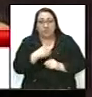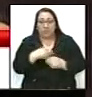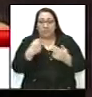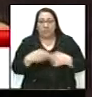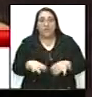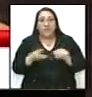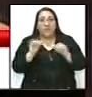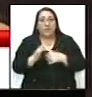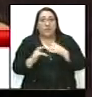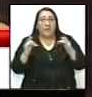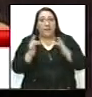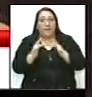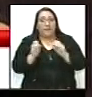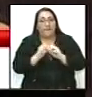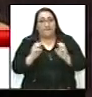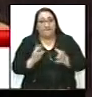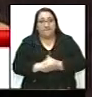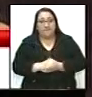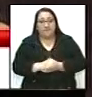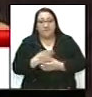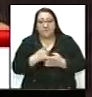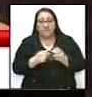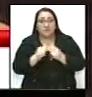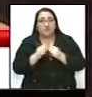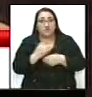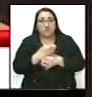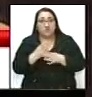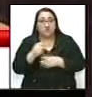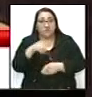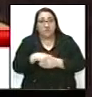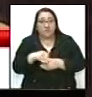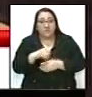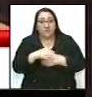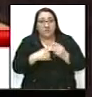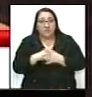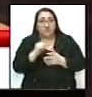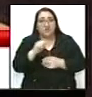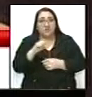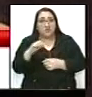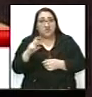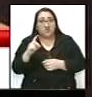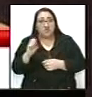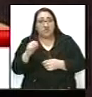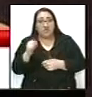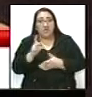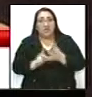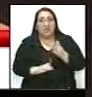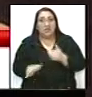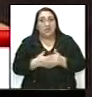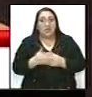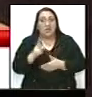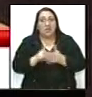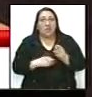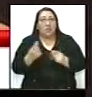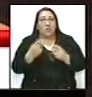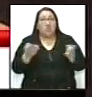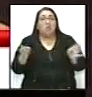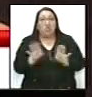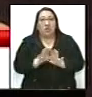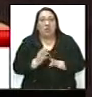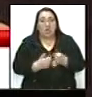quedado perfectamente claro que con este sistema de elección para senadores, en lista cerrada, lista única, lista